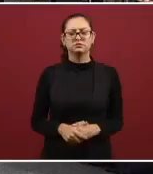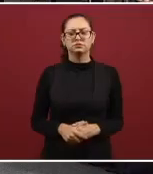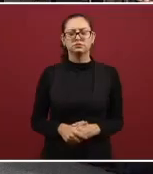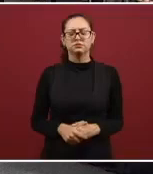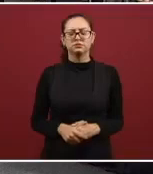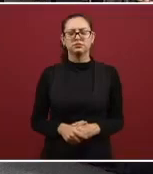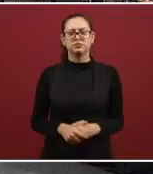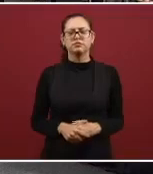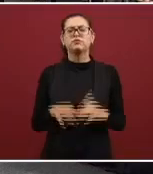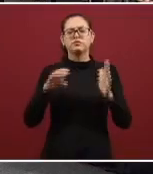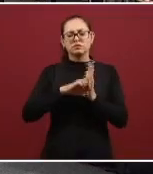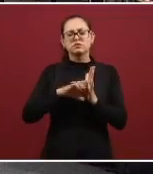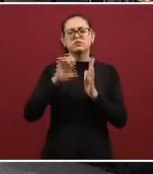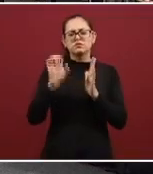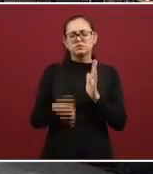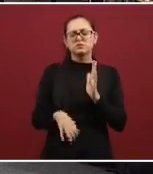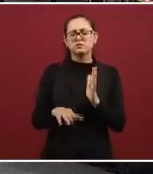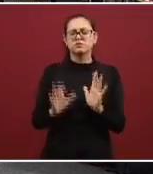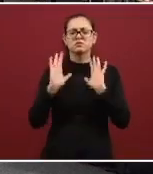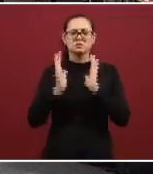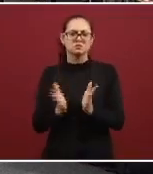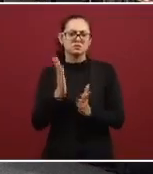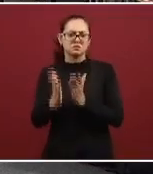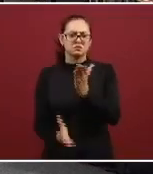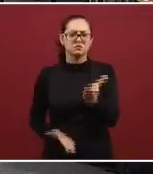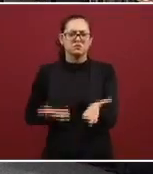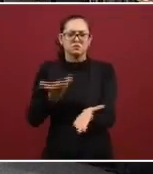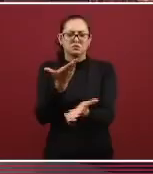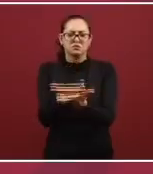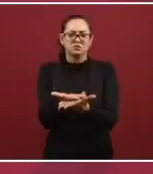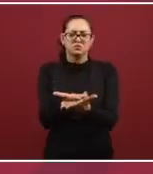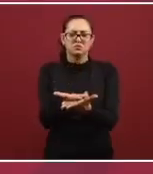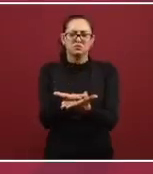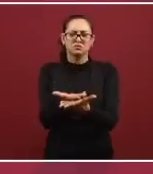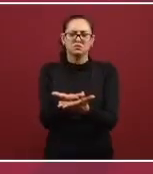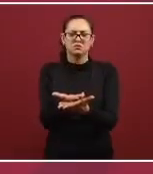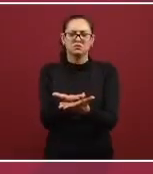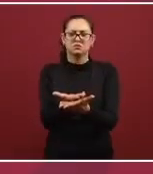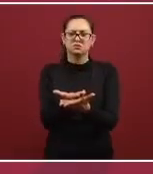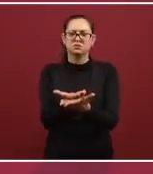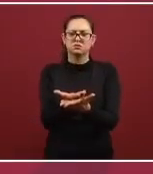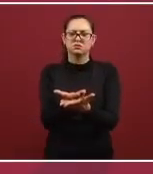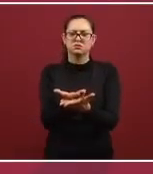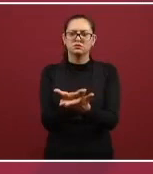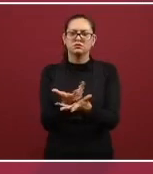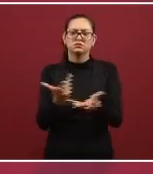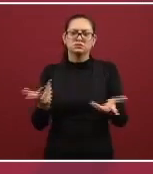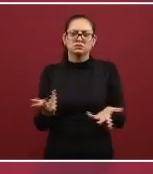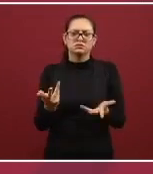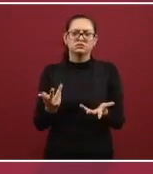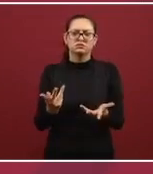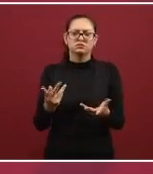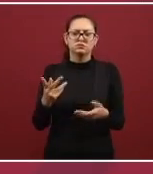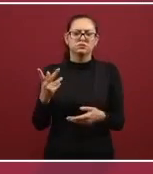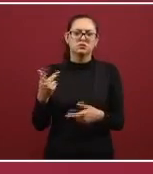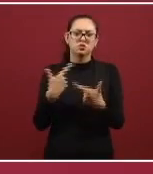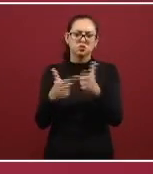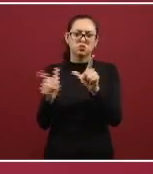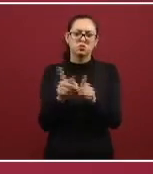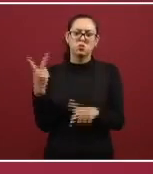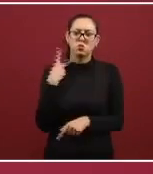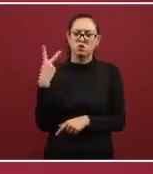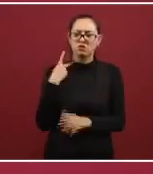Por ejemplo, ya hay una propuesta de reducir el dinero que se le da a los partidos a la